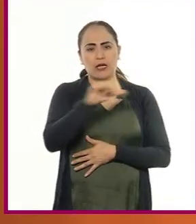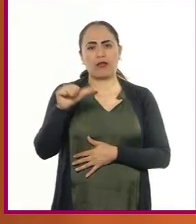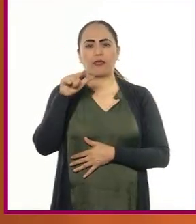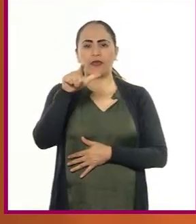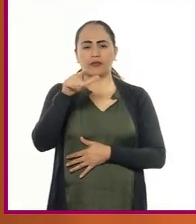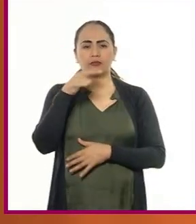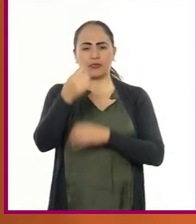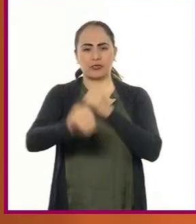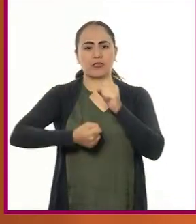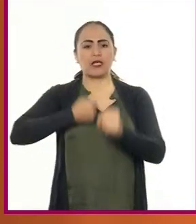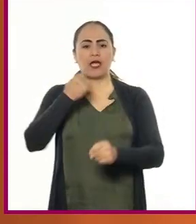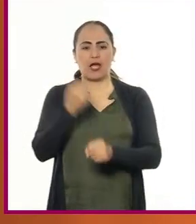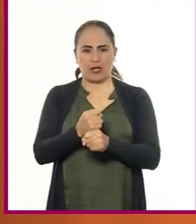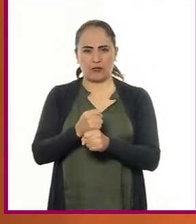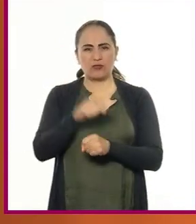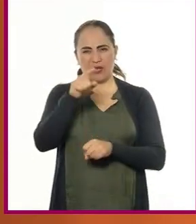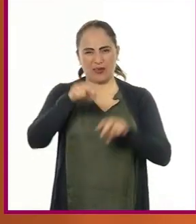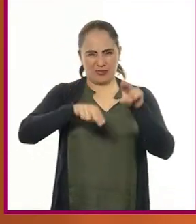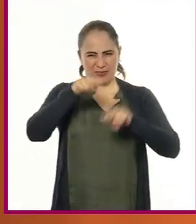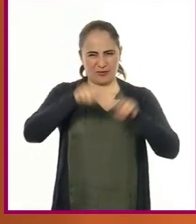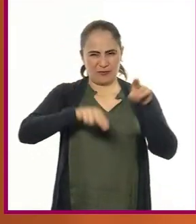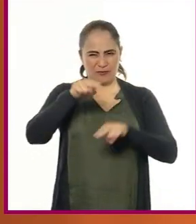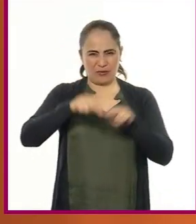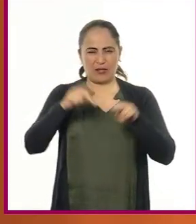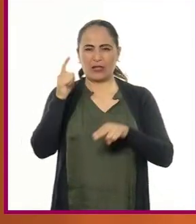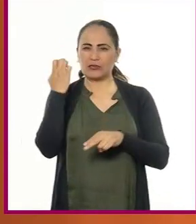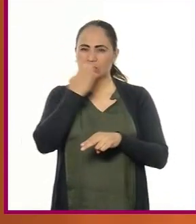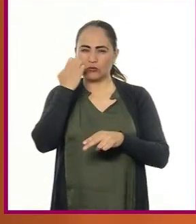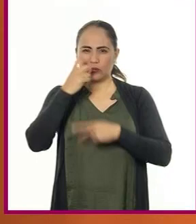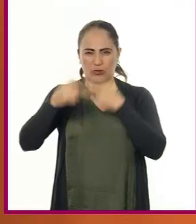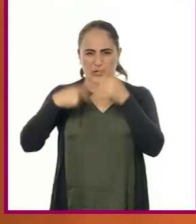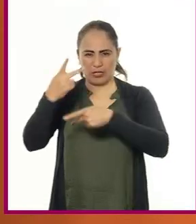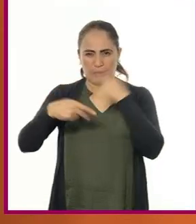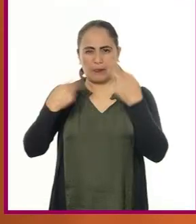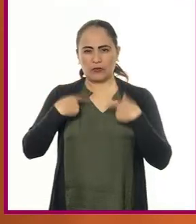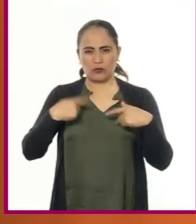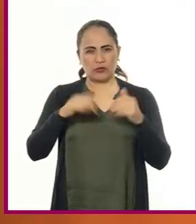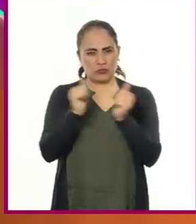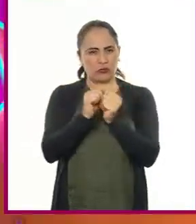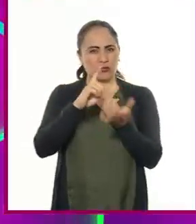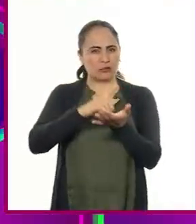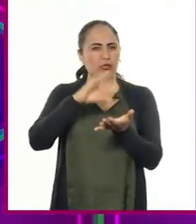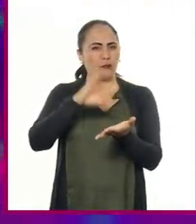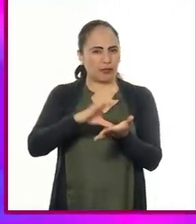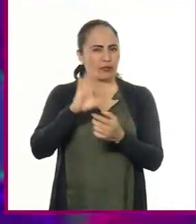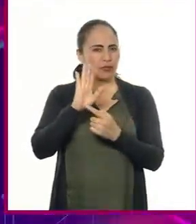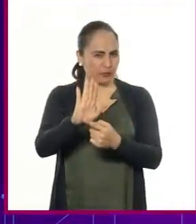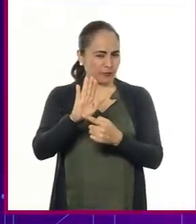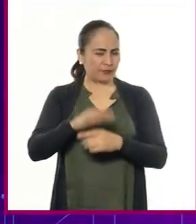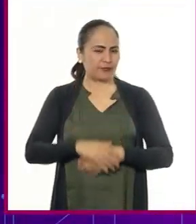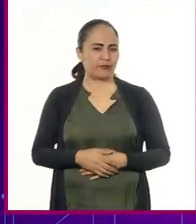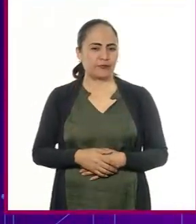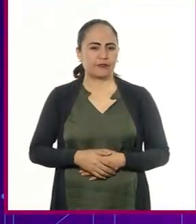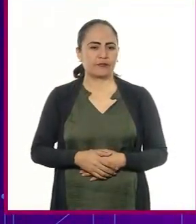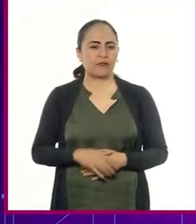años por nivel de escolaridad en condición de discapacidad es la siguiente.